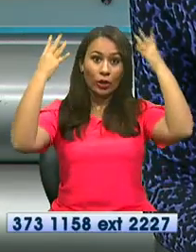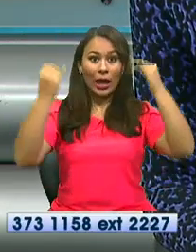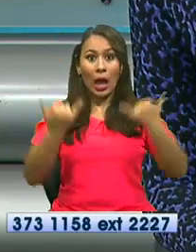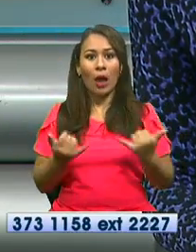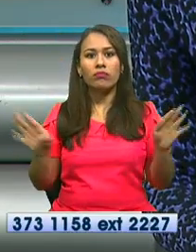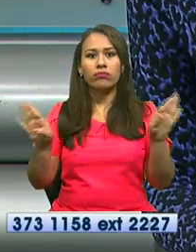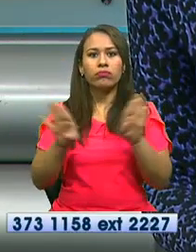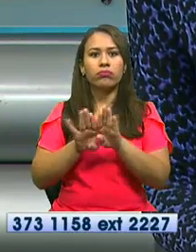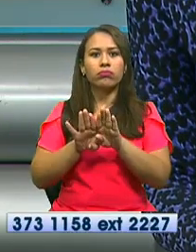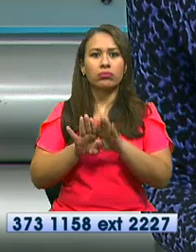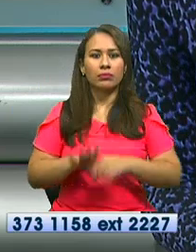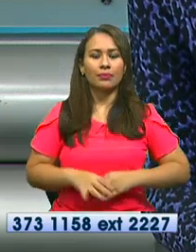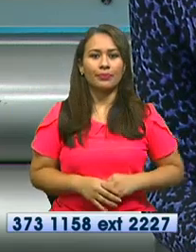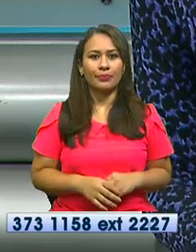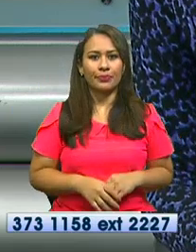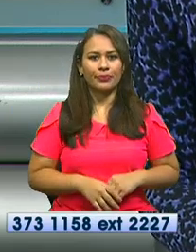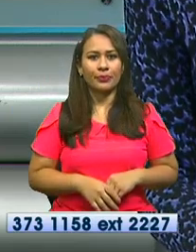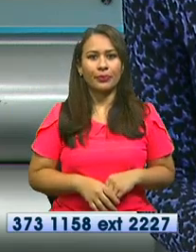clausurado.